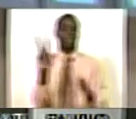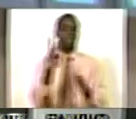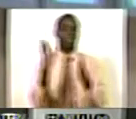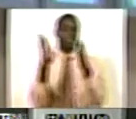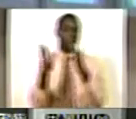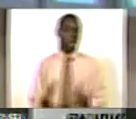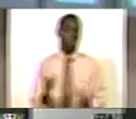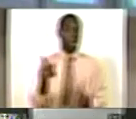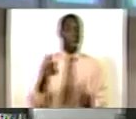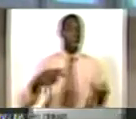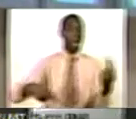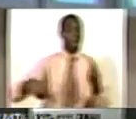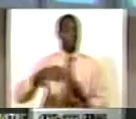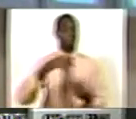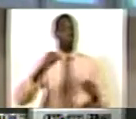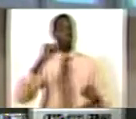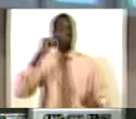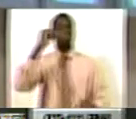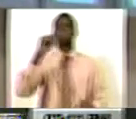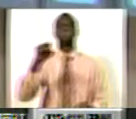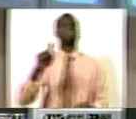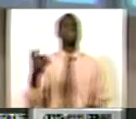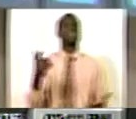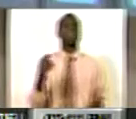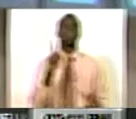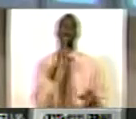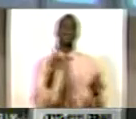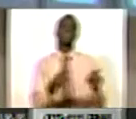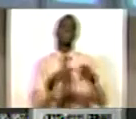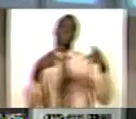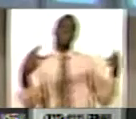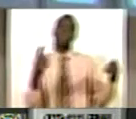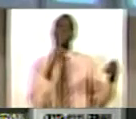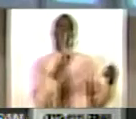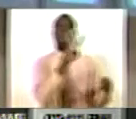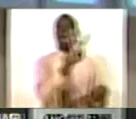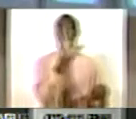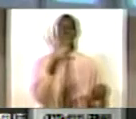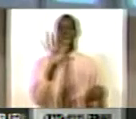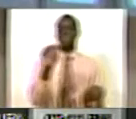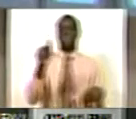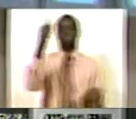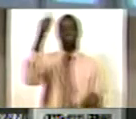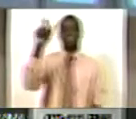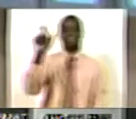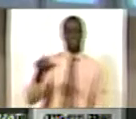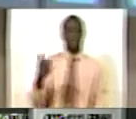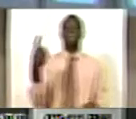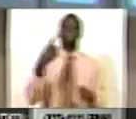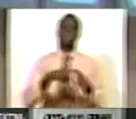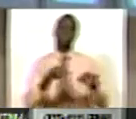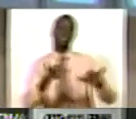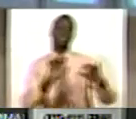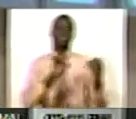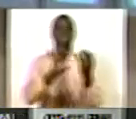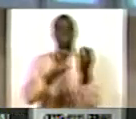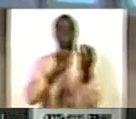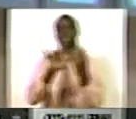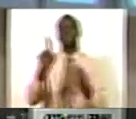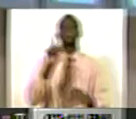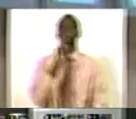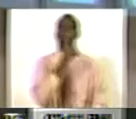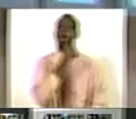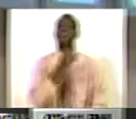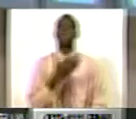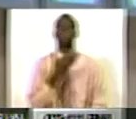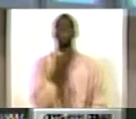joven revolucionario. Él es el director del semanario 4F y también director de comunicación digital, Gustavo Villapol.